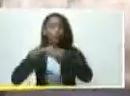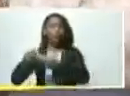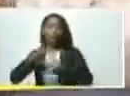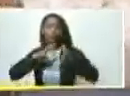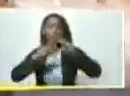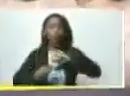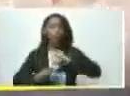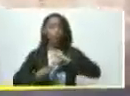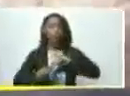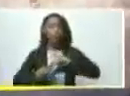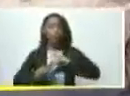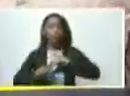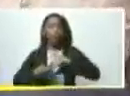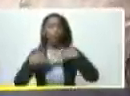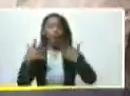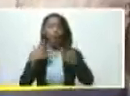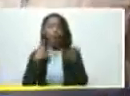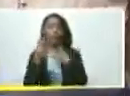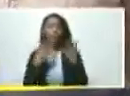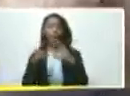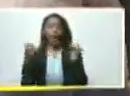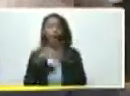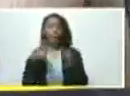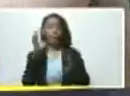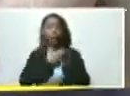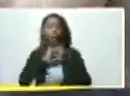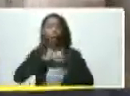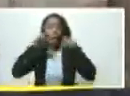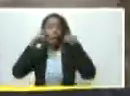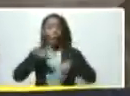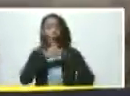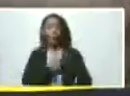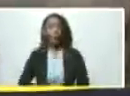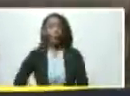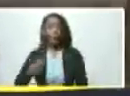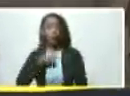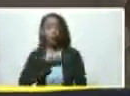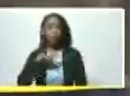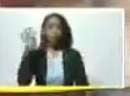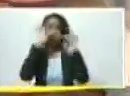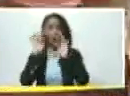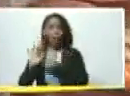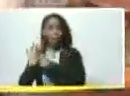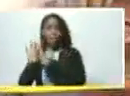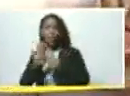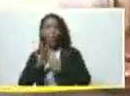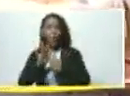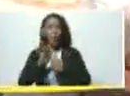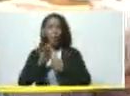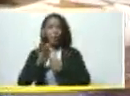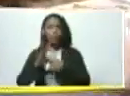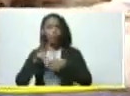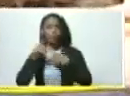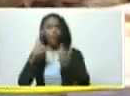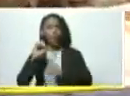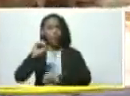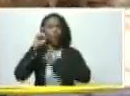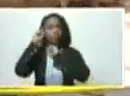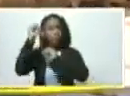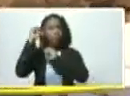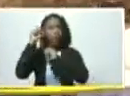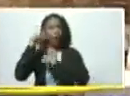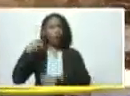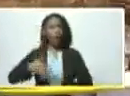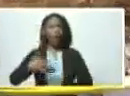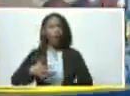CLAP a través de las ferias del campo soberano. Hoy, presidente, somos un modelo de resiliencia ante el mundo, de victoria en el